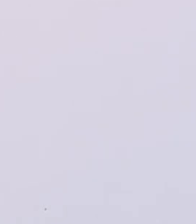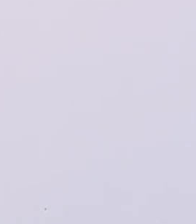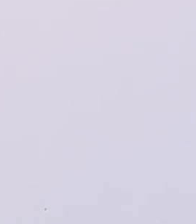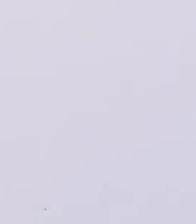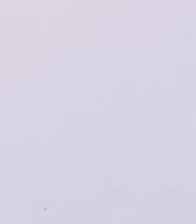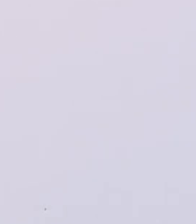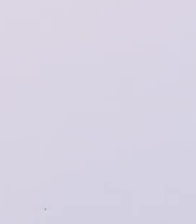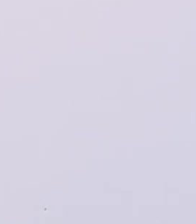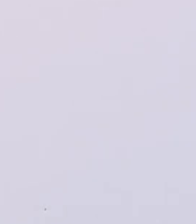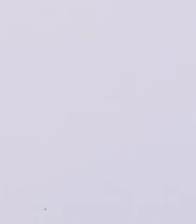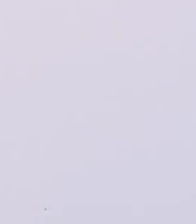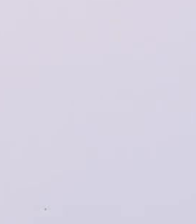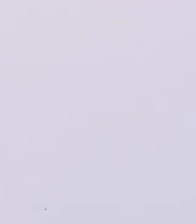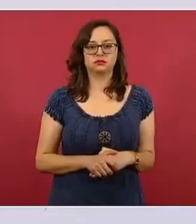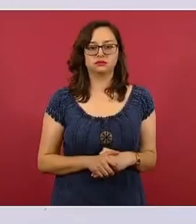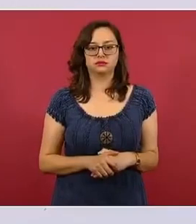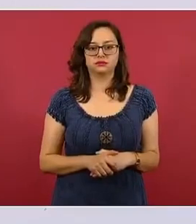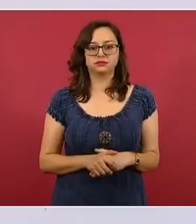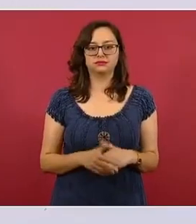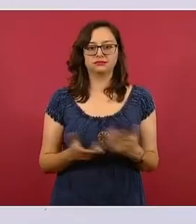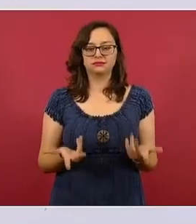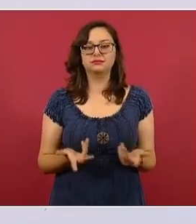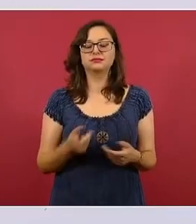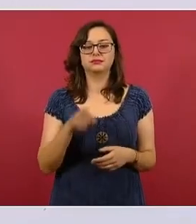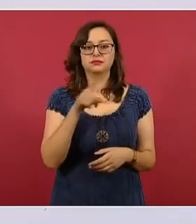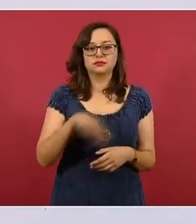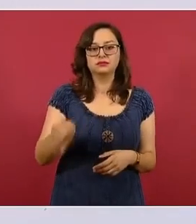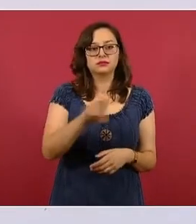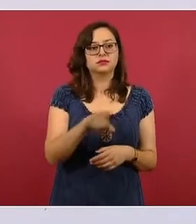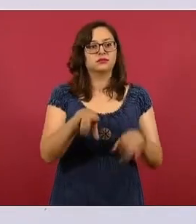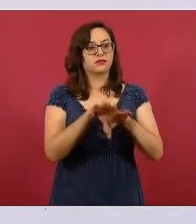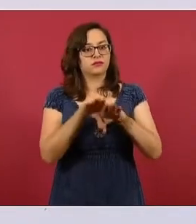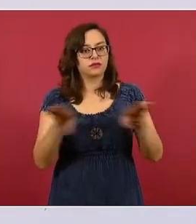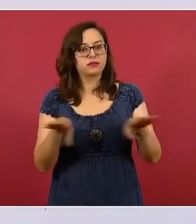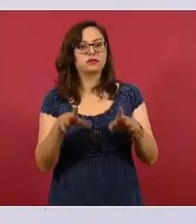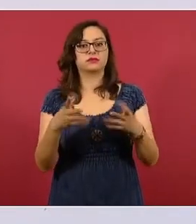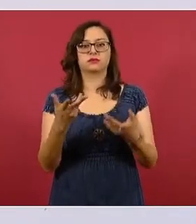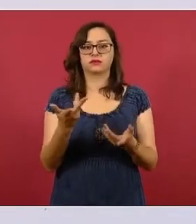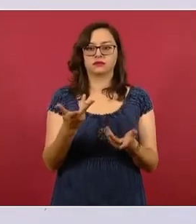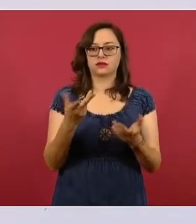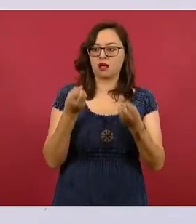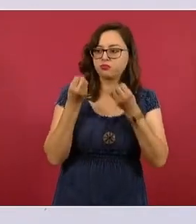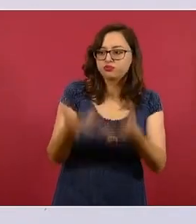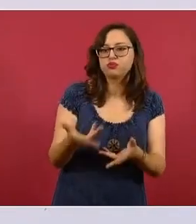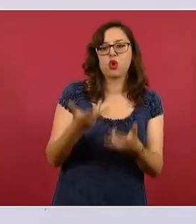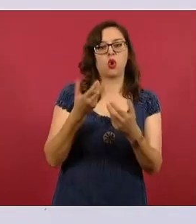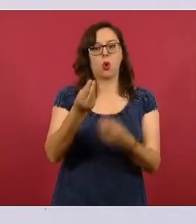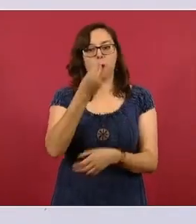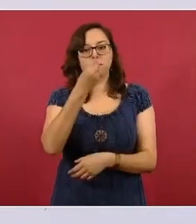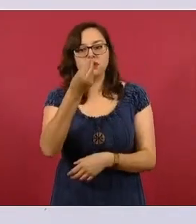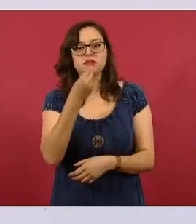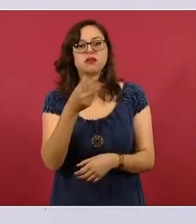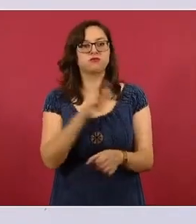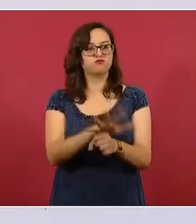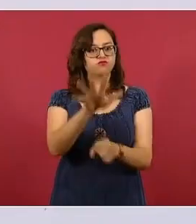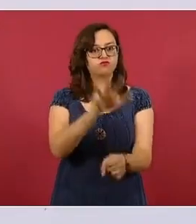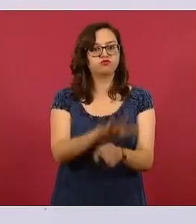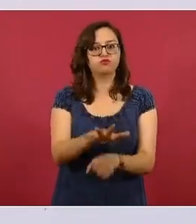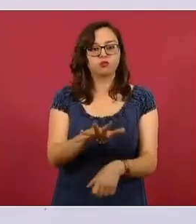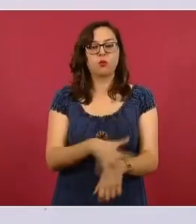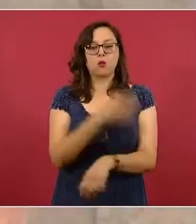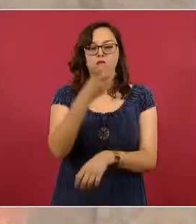sentidos: la democracia, la soberanía energética y la soberanía alimentaria. Por eso me enorgullece